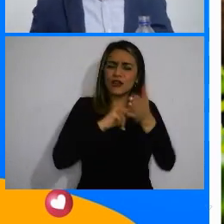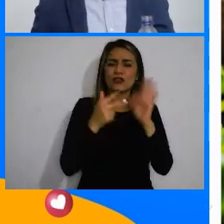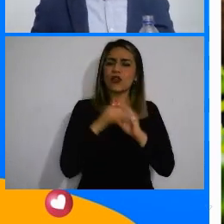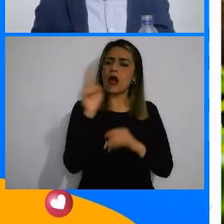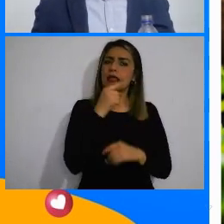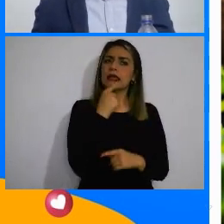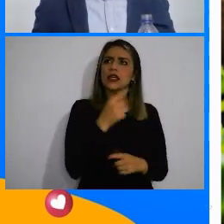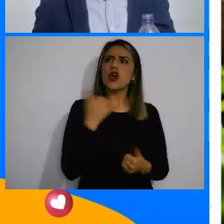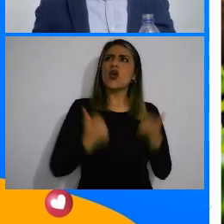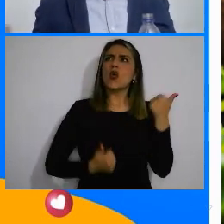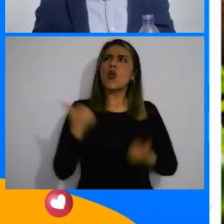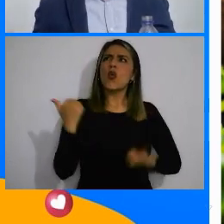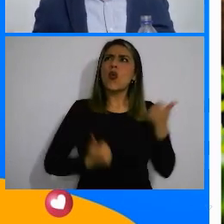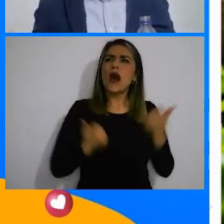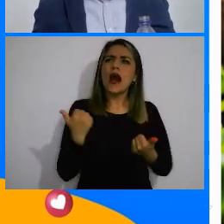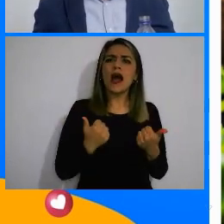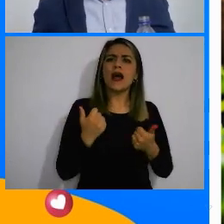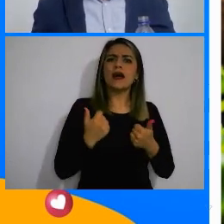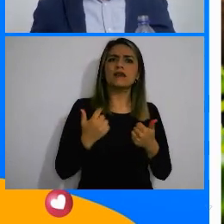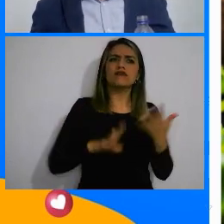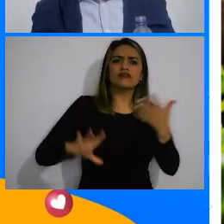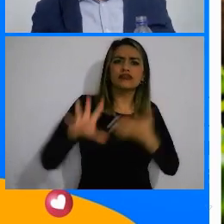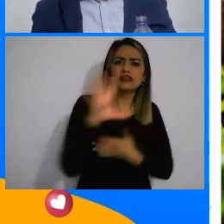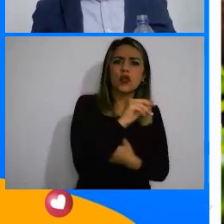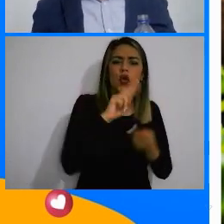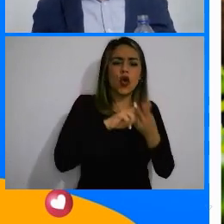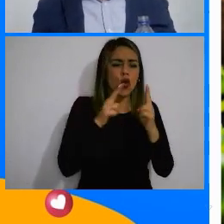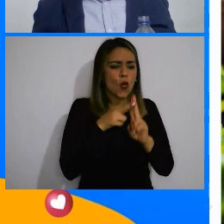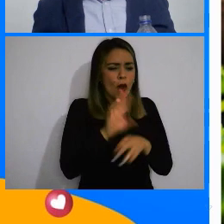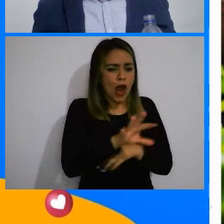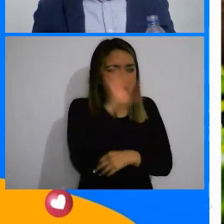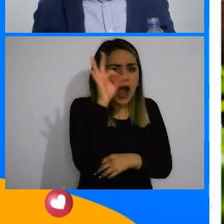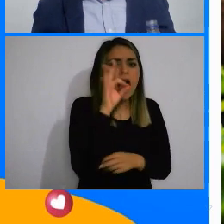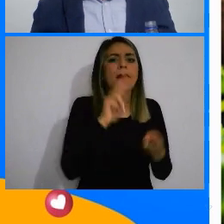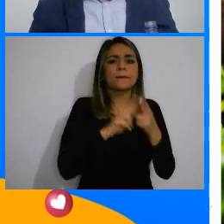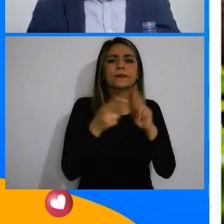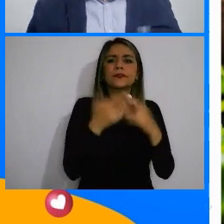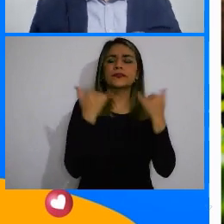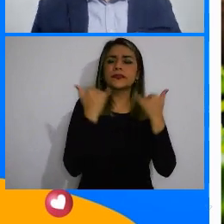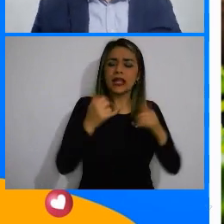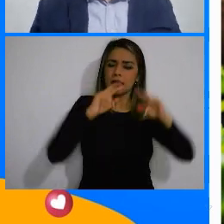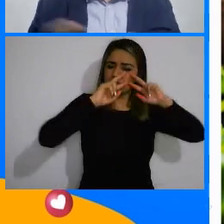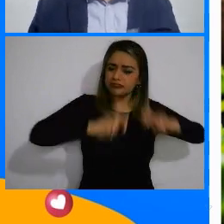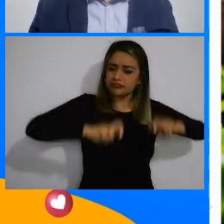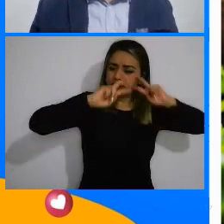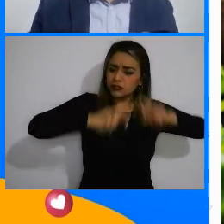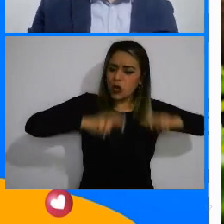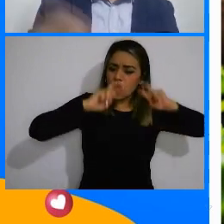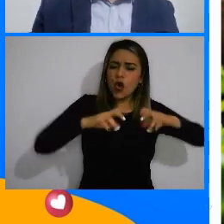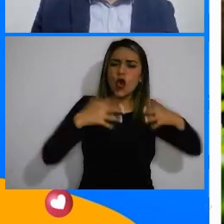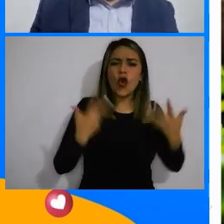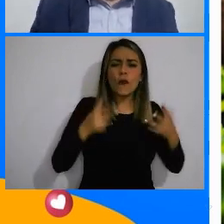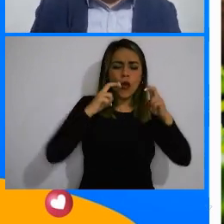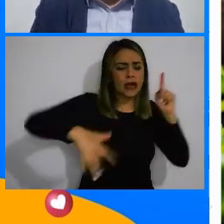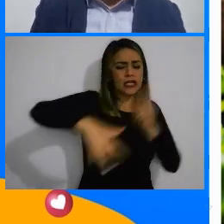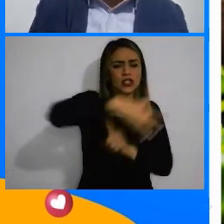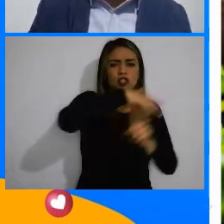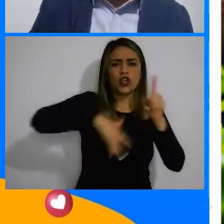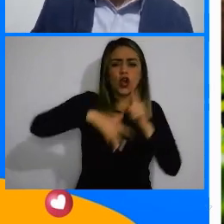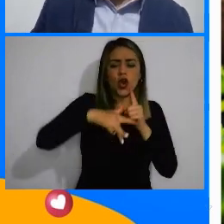decir, cómo abarca o cómo aborda las investigaciones o cómo aborda el entorno de la